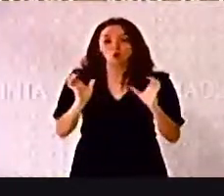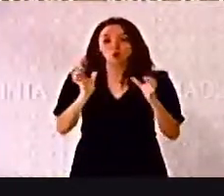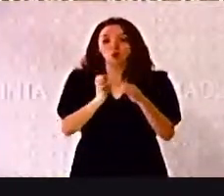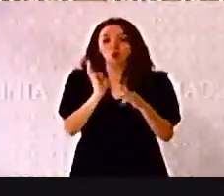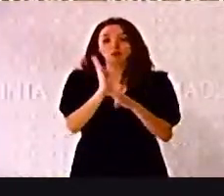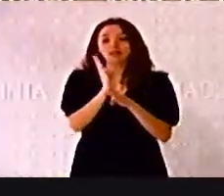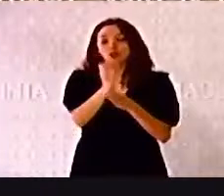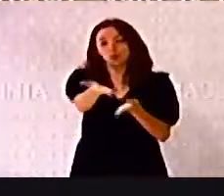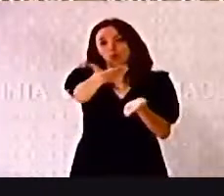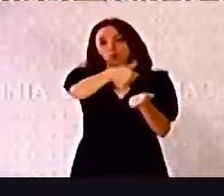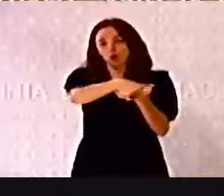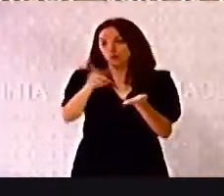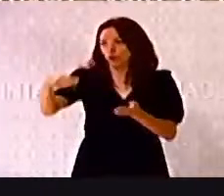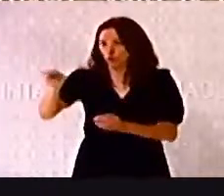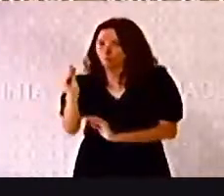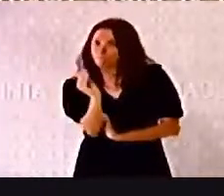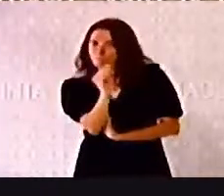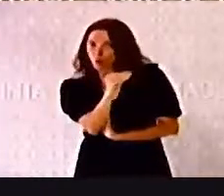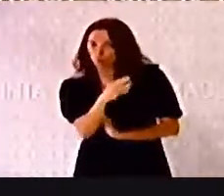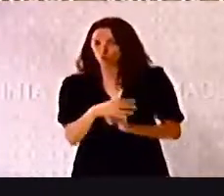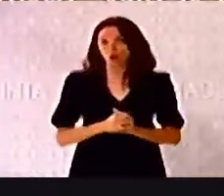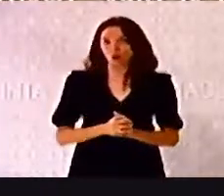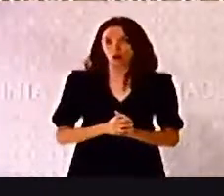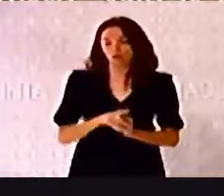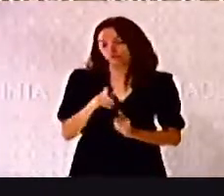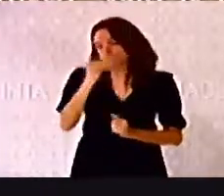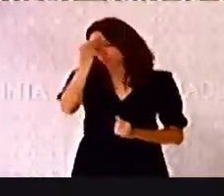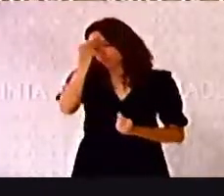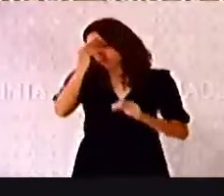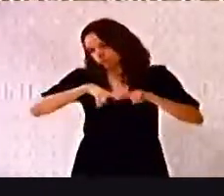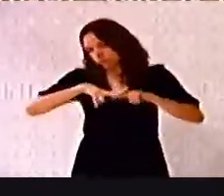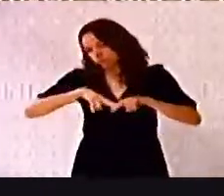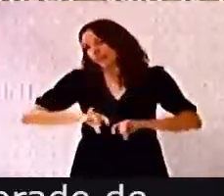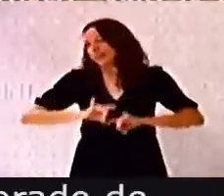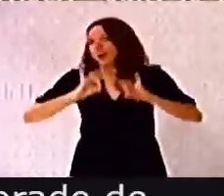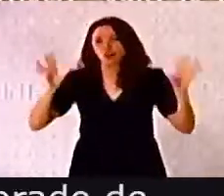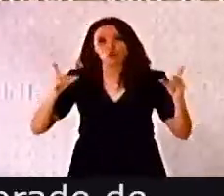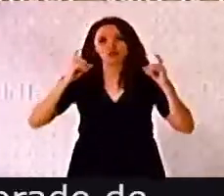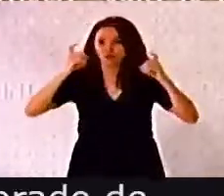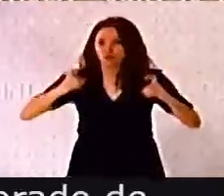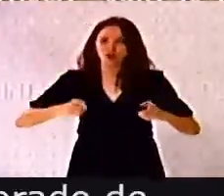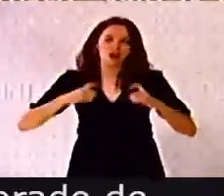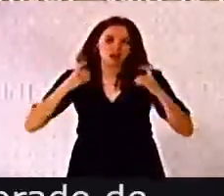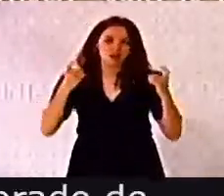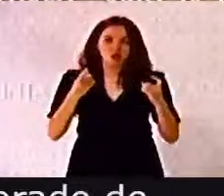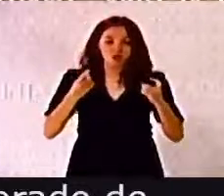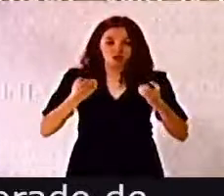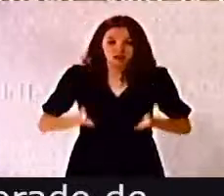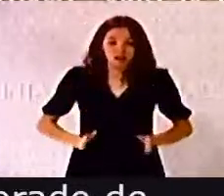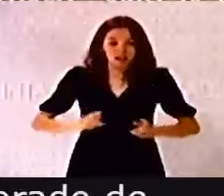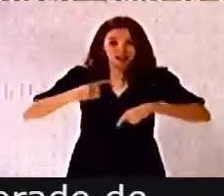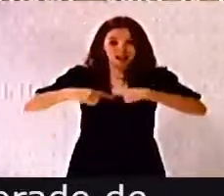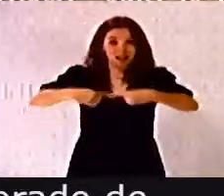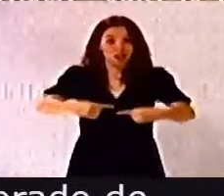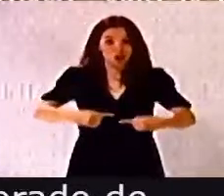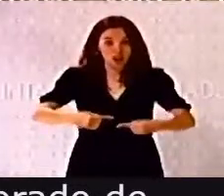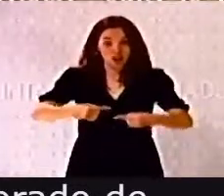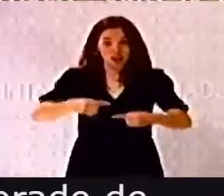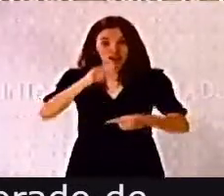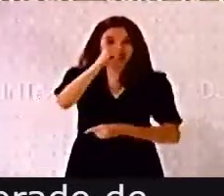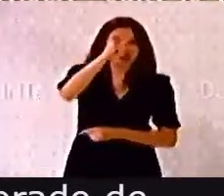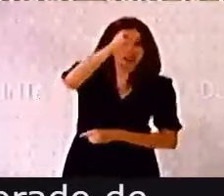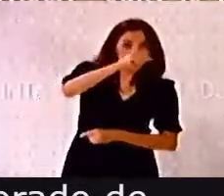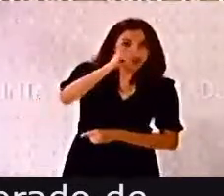pero lo que sí creo que se ha valorado de manera clara es el esfuerzo que han hecho esta generación de niños y niñas han hecho un esfuerzo. Es la